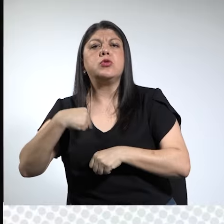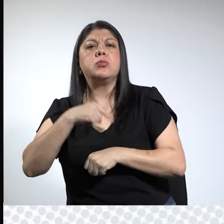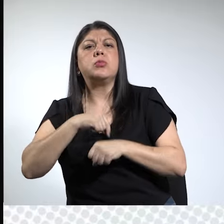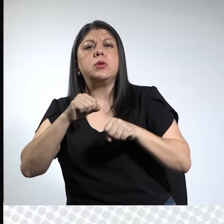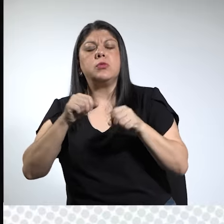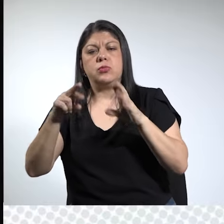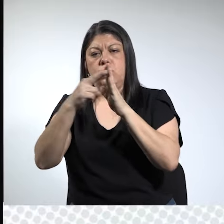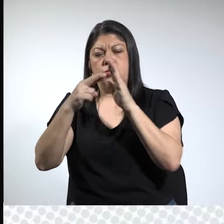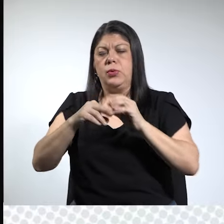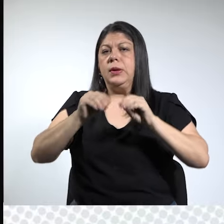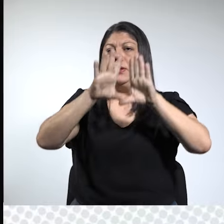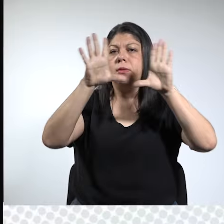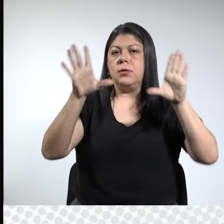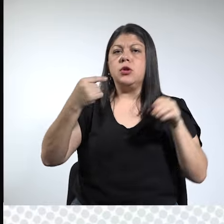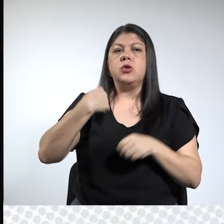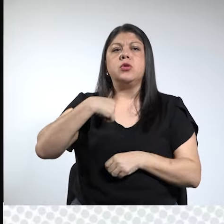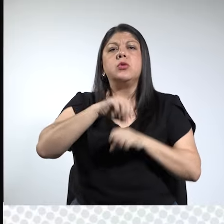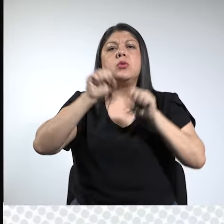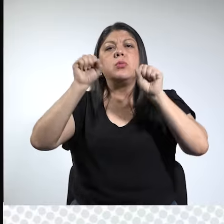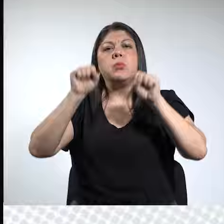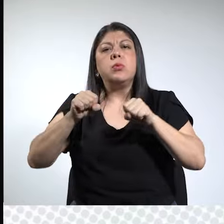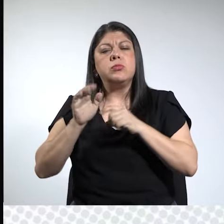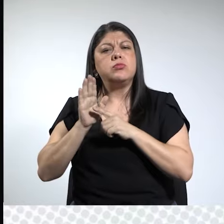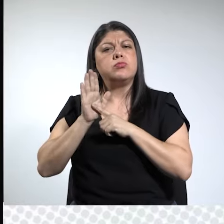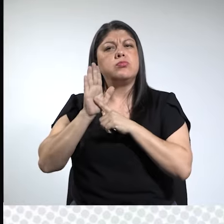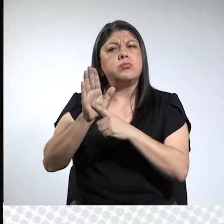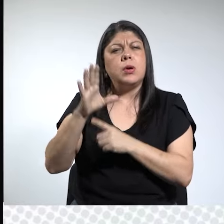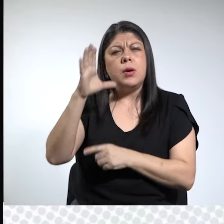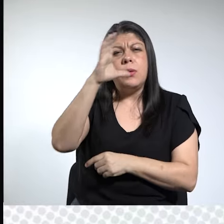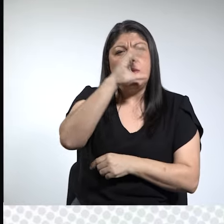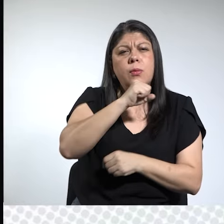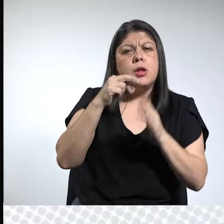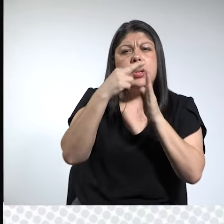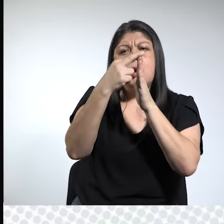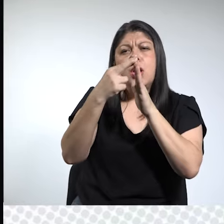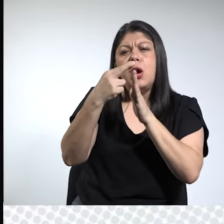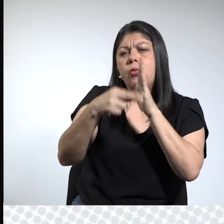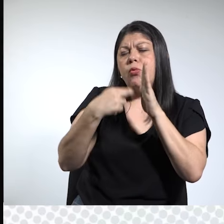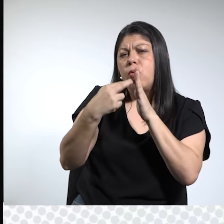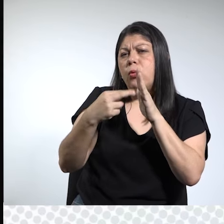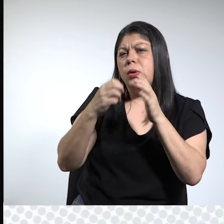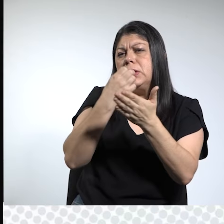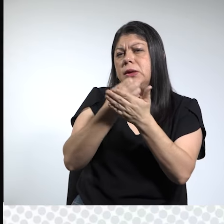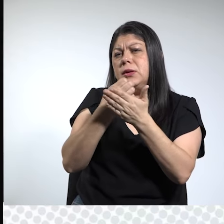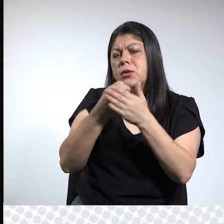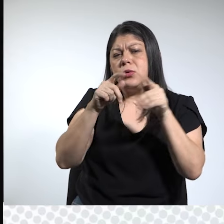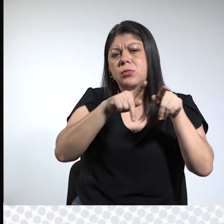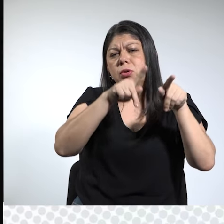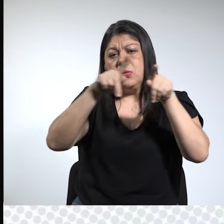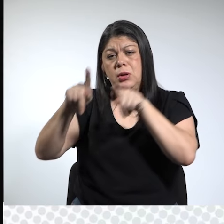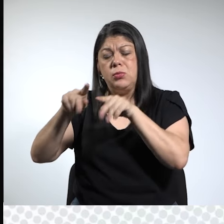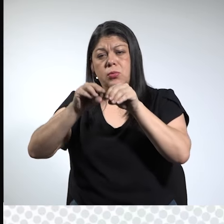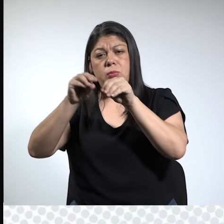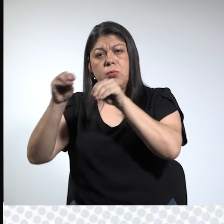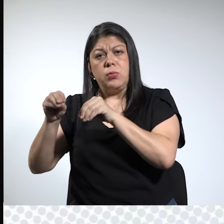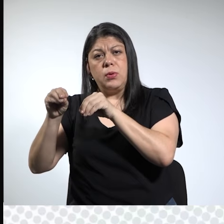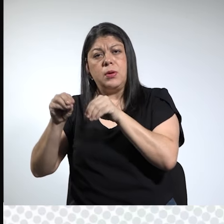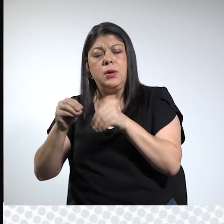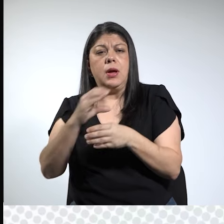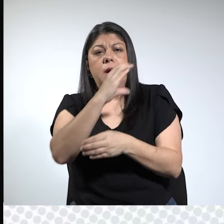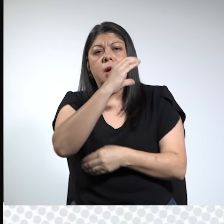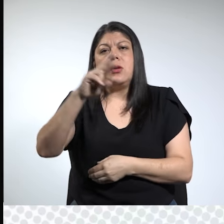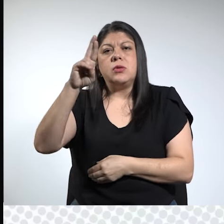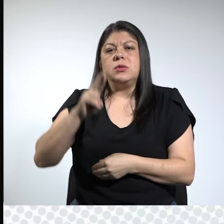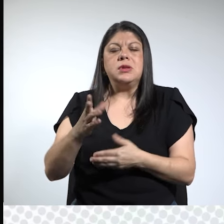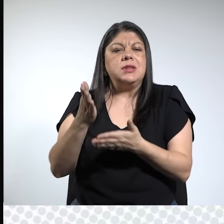reglas claras, en el cual podamos tener una identificación de qué roles a nivel económico esa población migrante da. Al tico no le